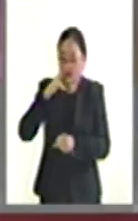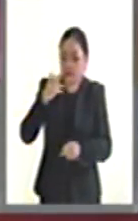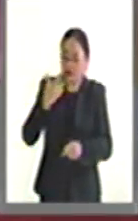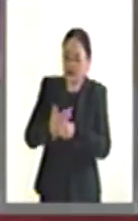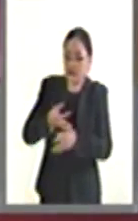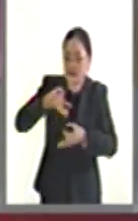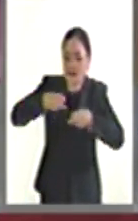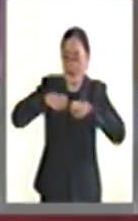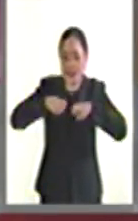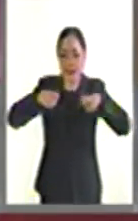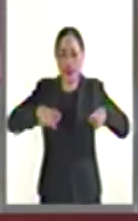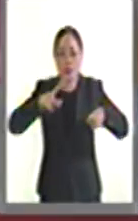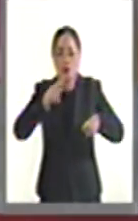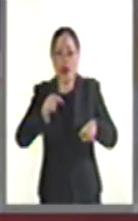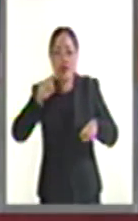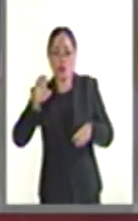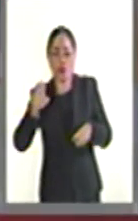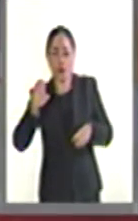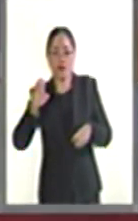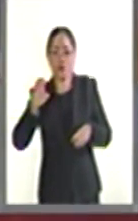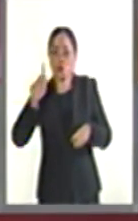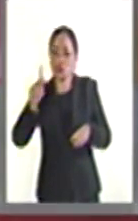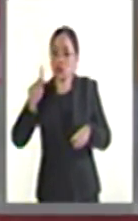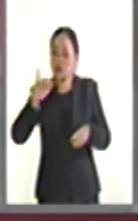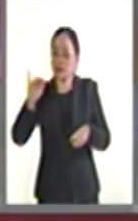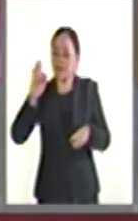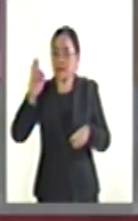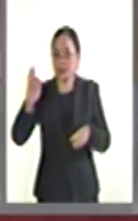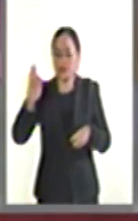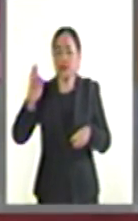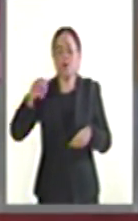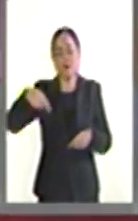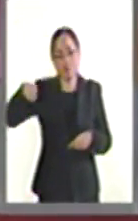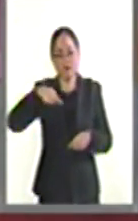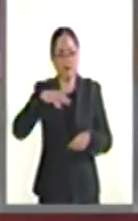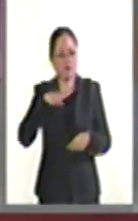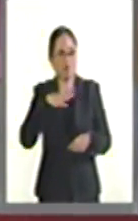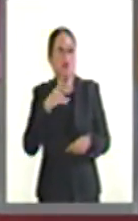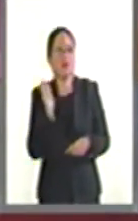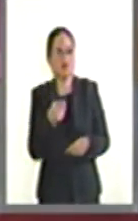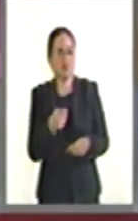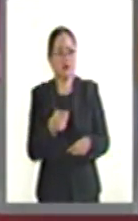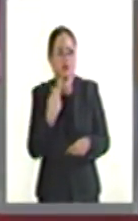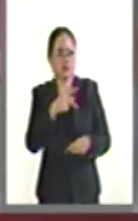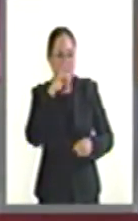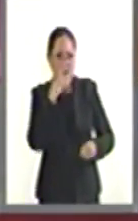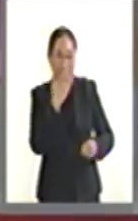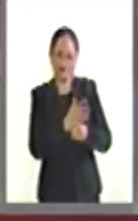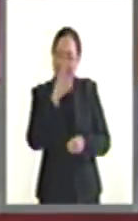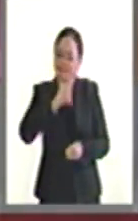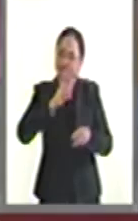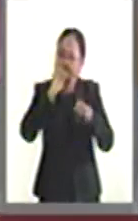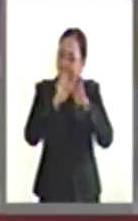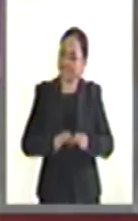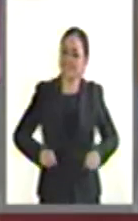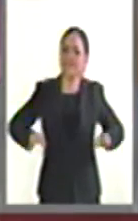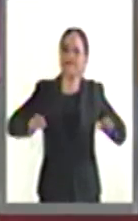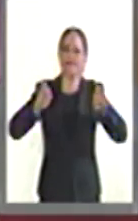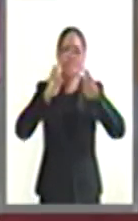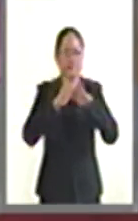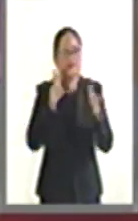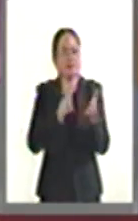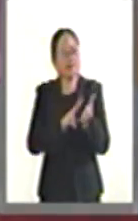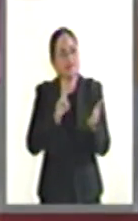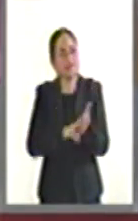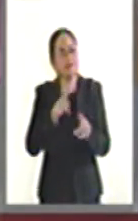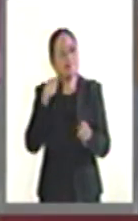magistrados del Tribunal Electoral del Poder Judicial de la Federación es de suma importancia para